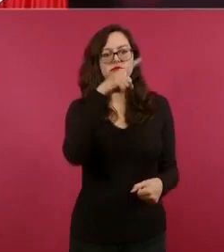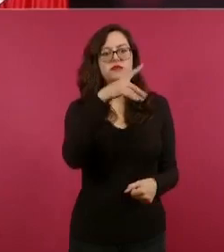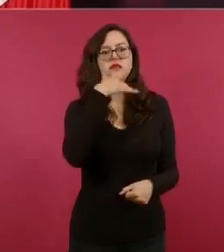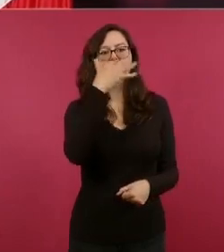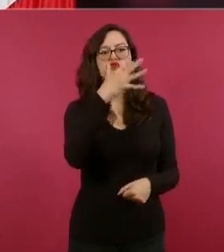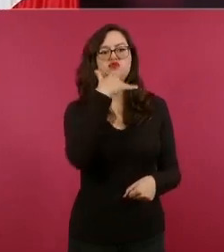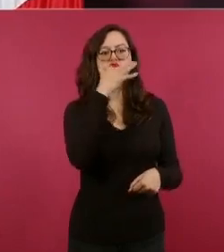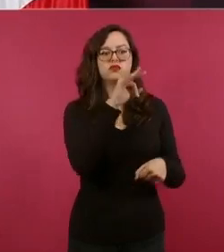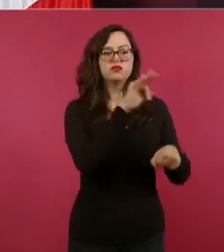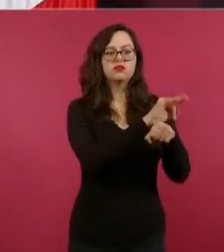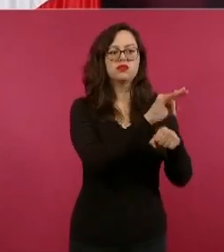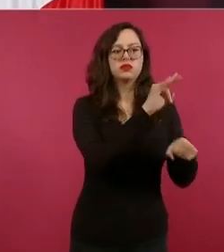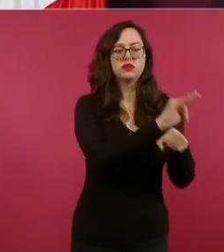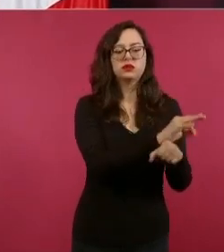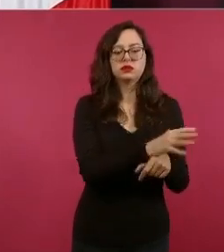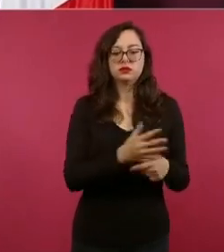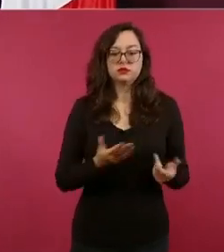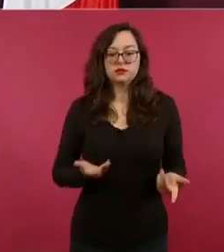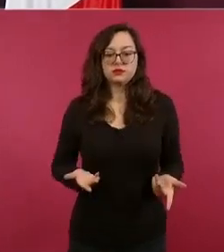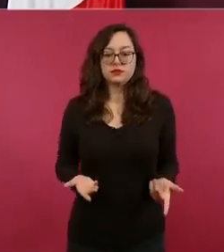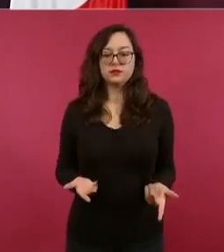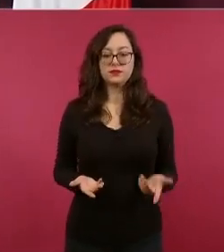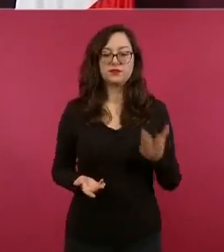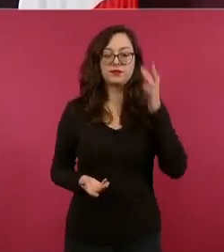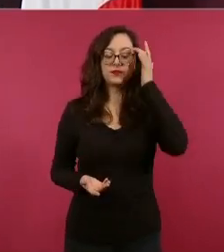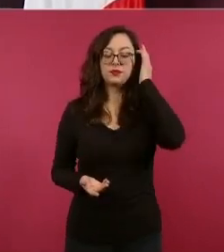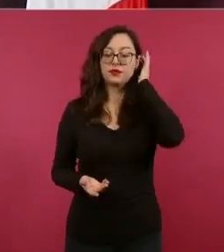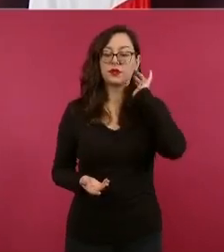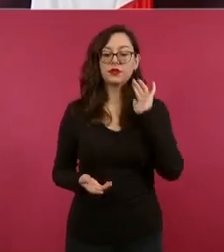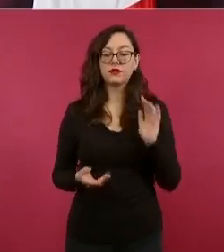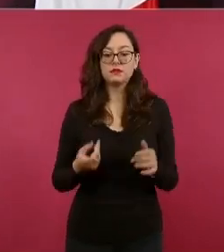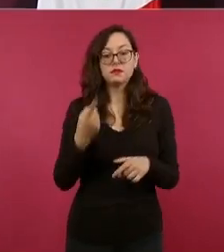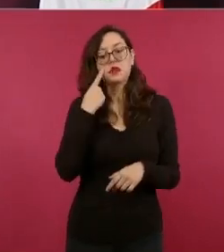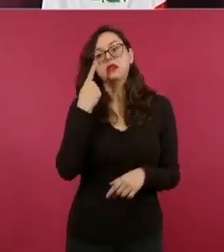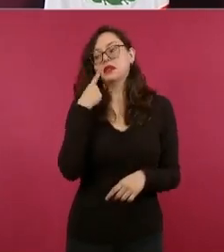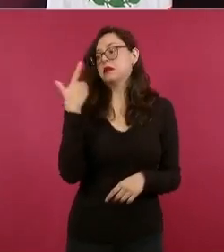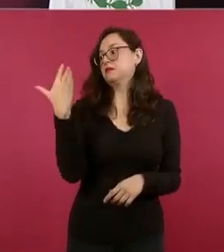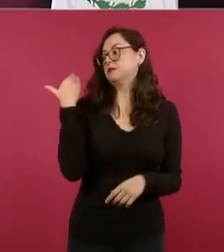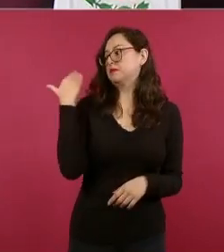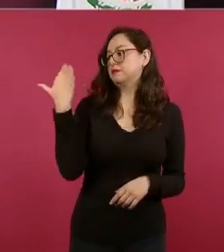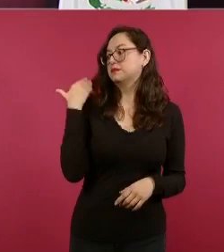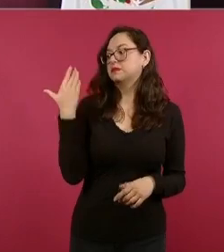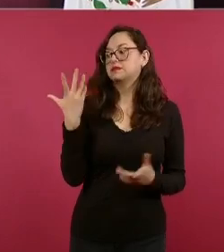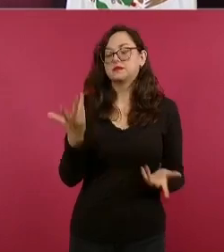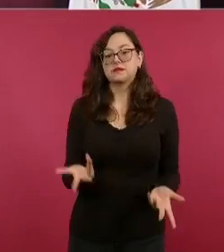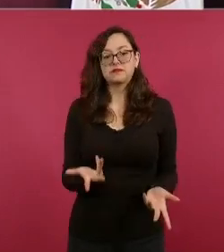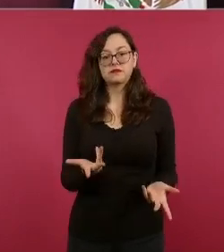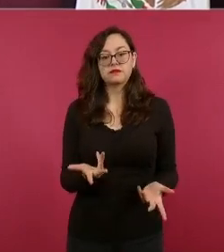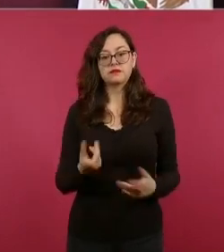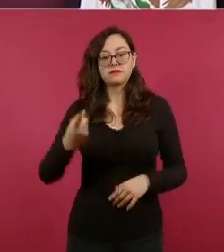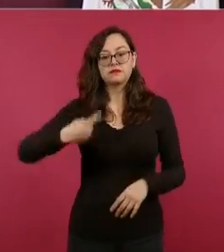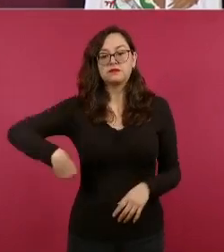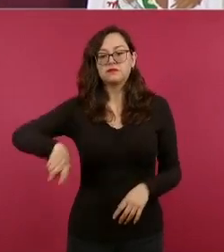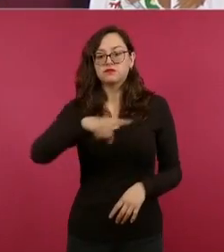dar a conocer un presunto caso de corrupción es delito.